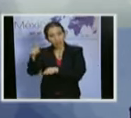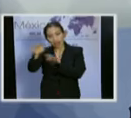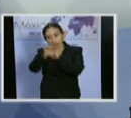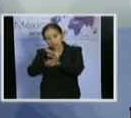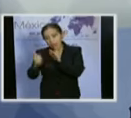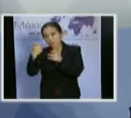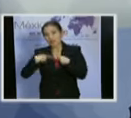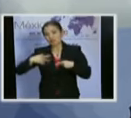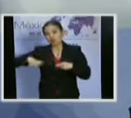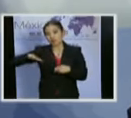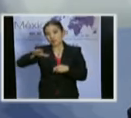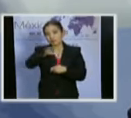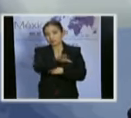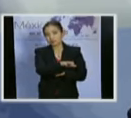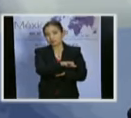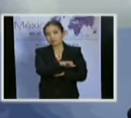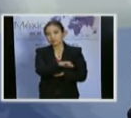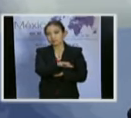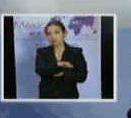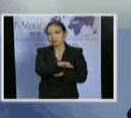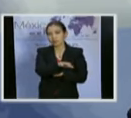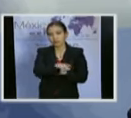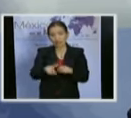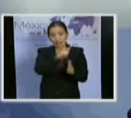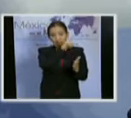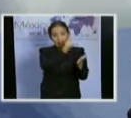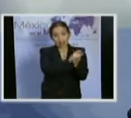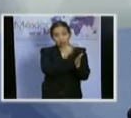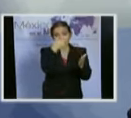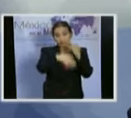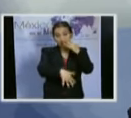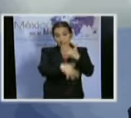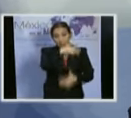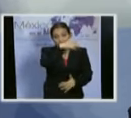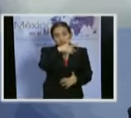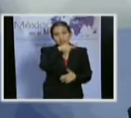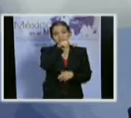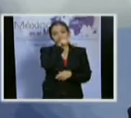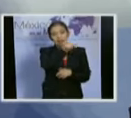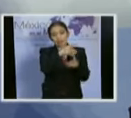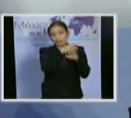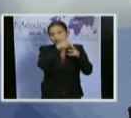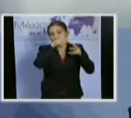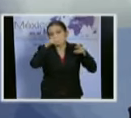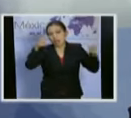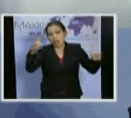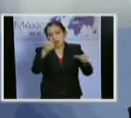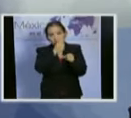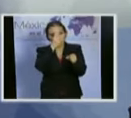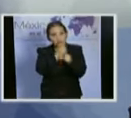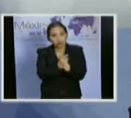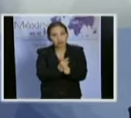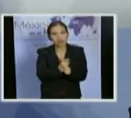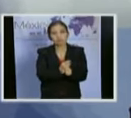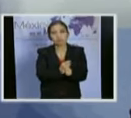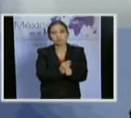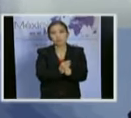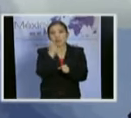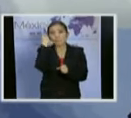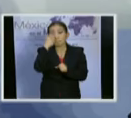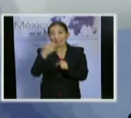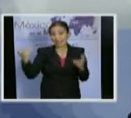de la ciudadanía. El marco post-2015, sin lugar a duda, es una grandísima oportunidad